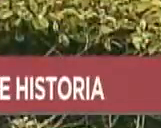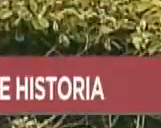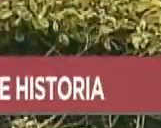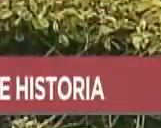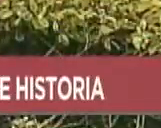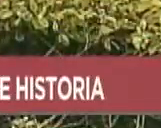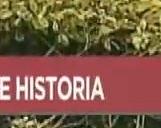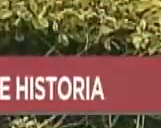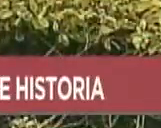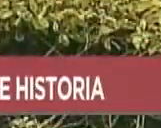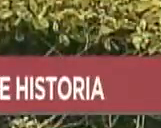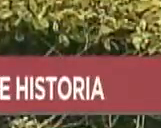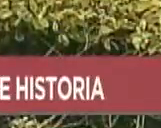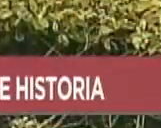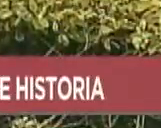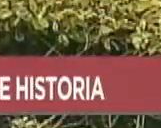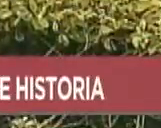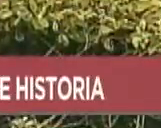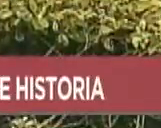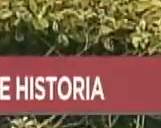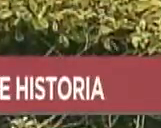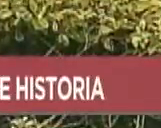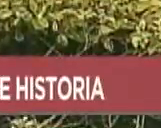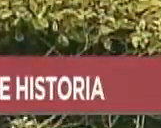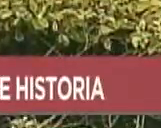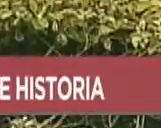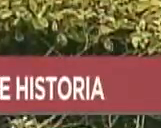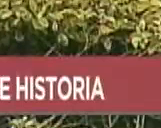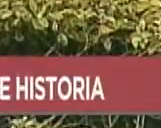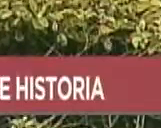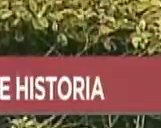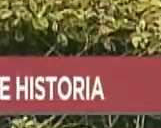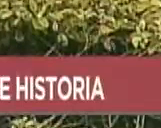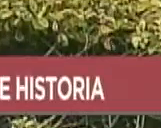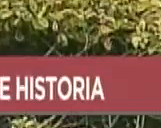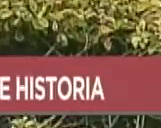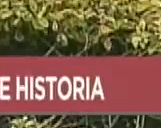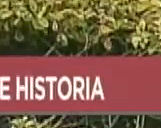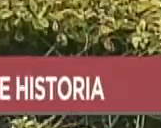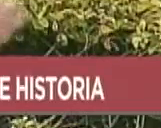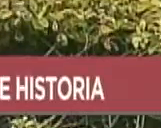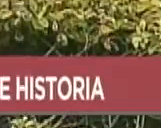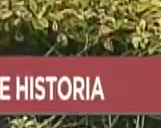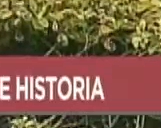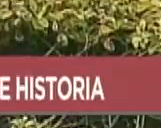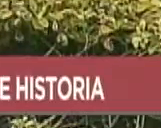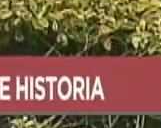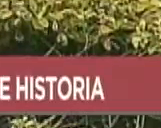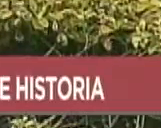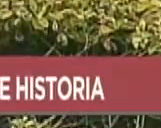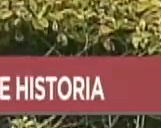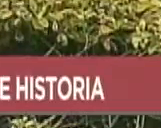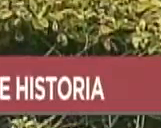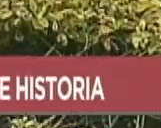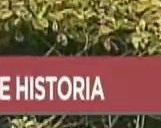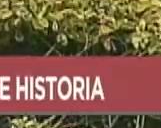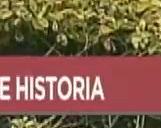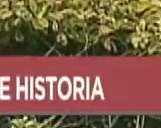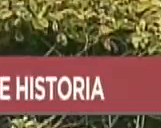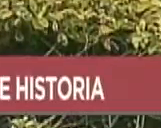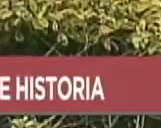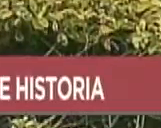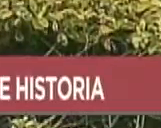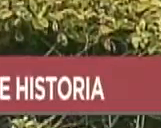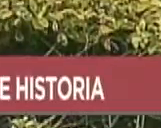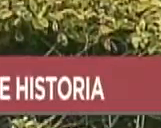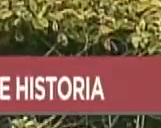prácticamente tenemos un velo de desconocimiento respecto de sus aportes de sus realidades antes de la condición de esclavitud